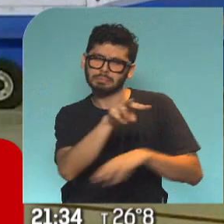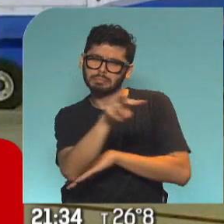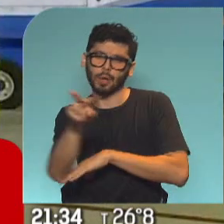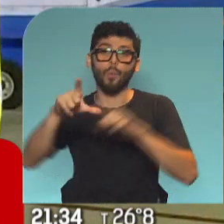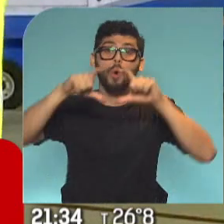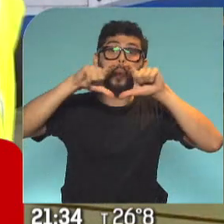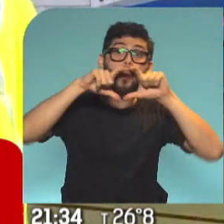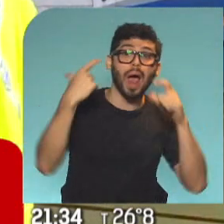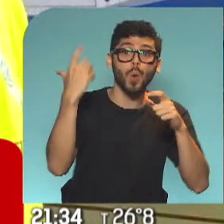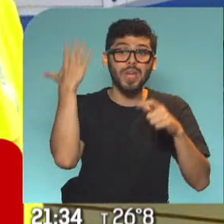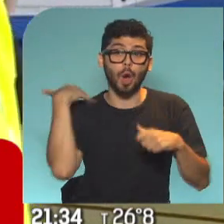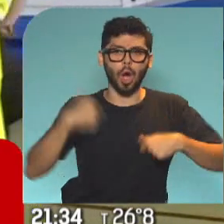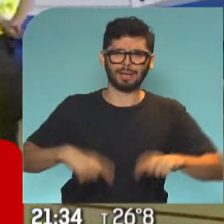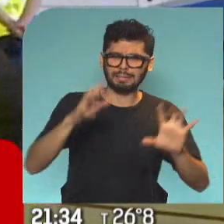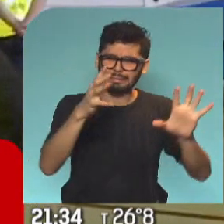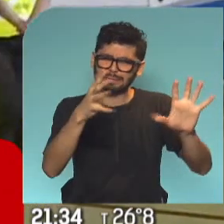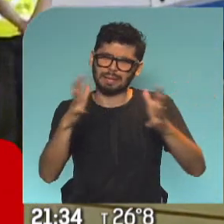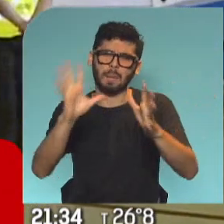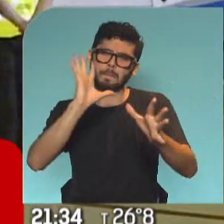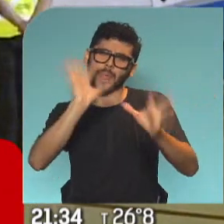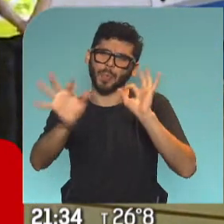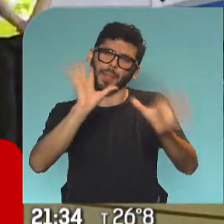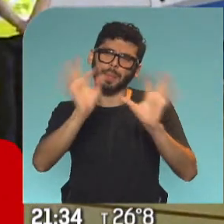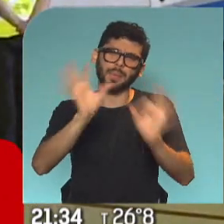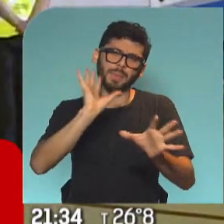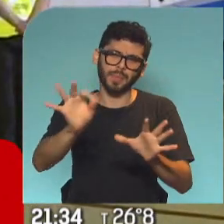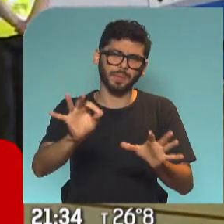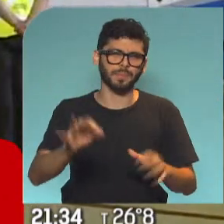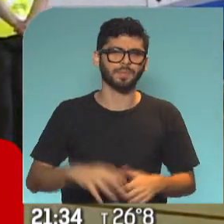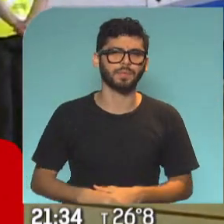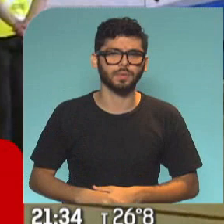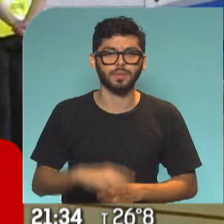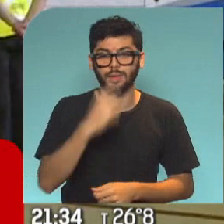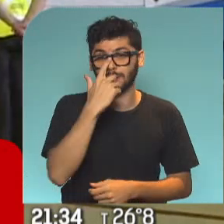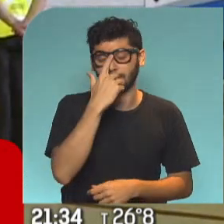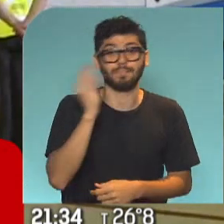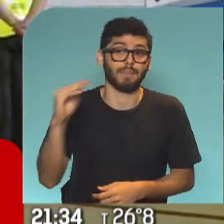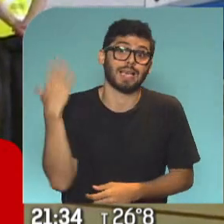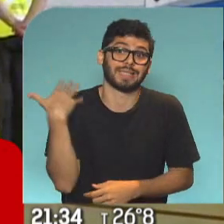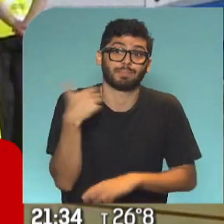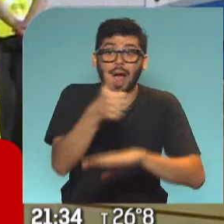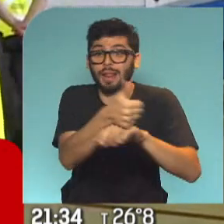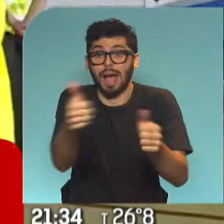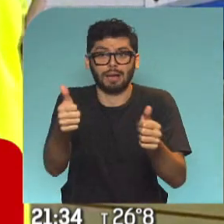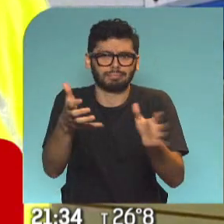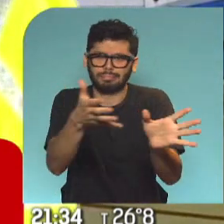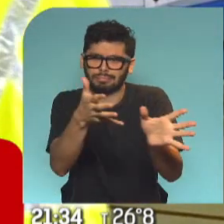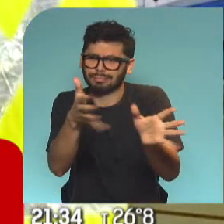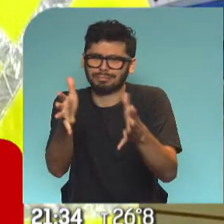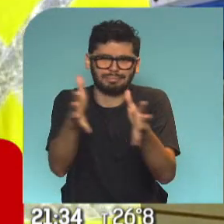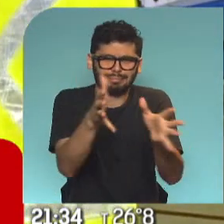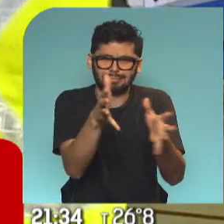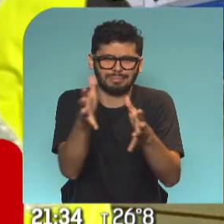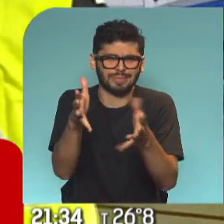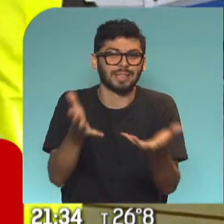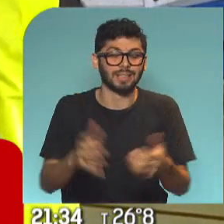y demás, pero sí. El chaleco de negro, no sé si... Y que estén de espalda. Claro. Todos estamos un poco más parecidos